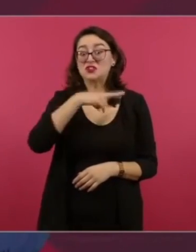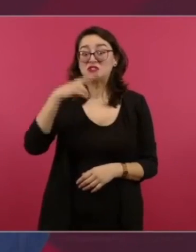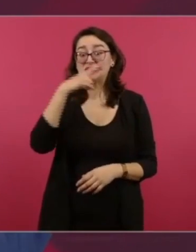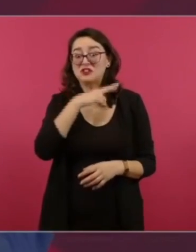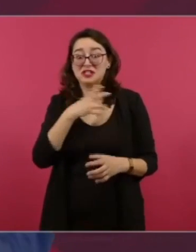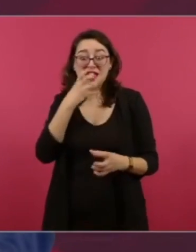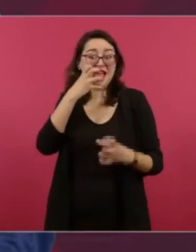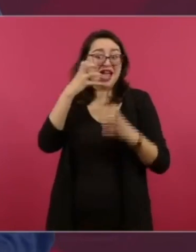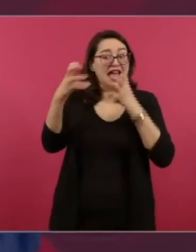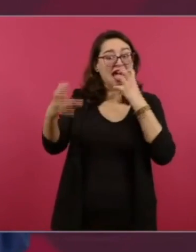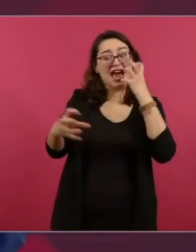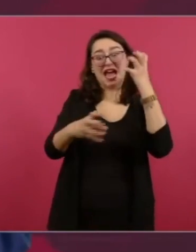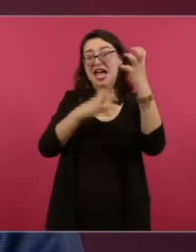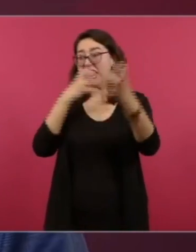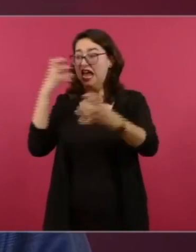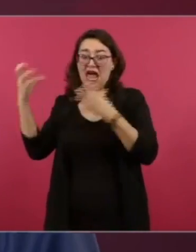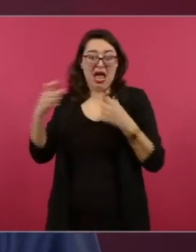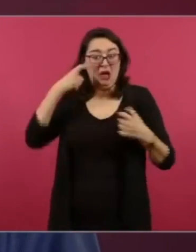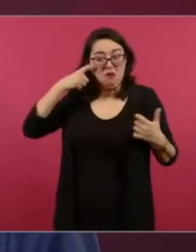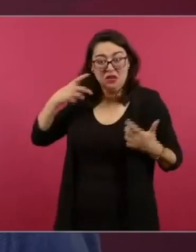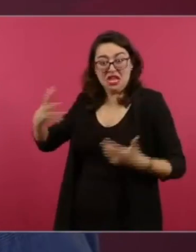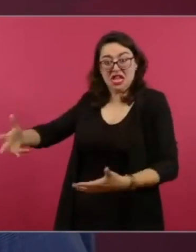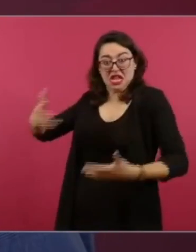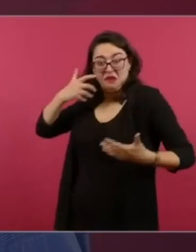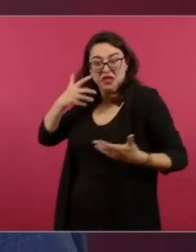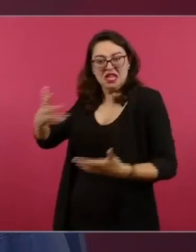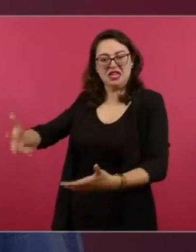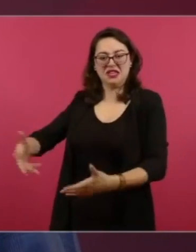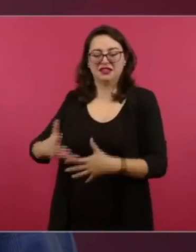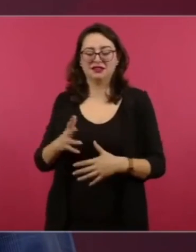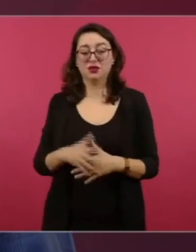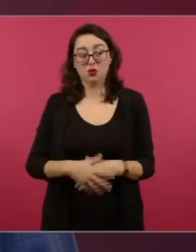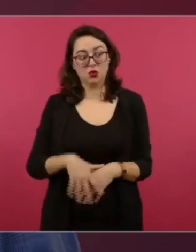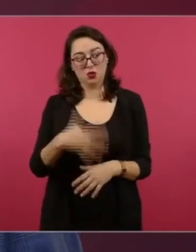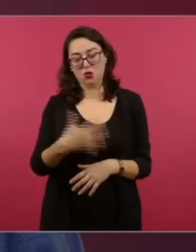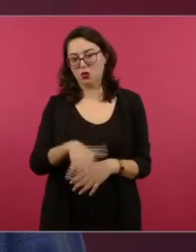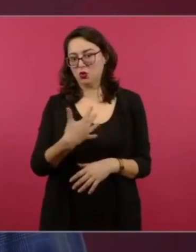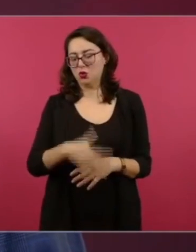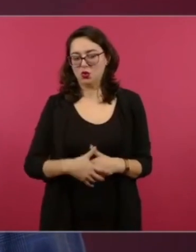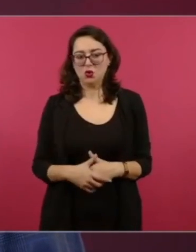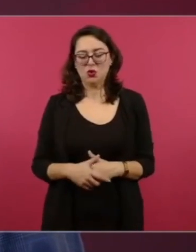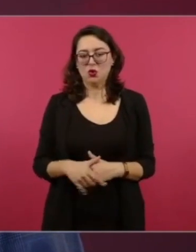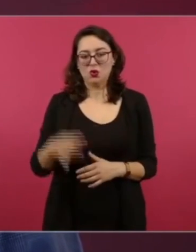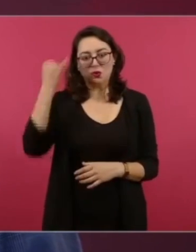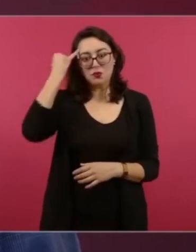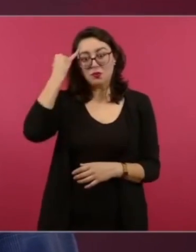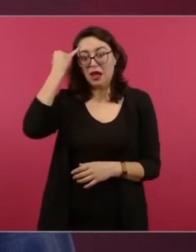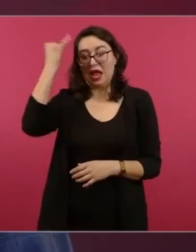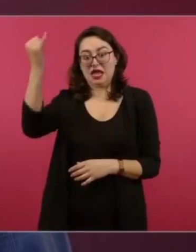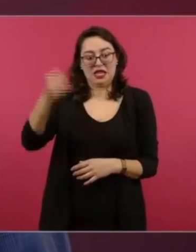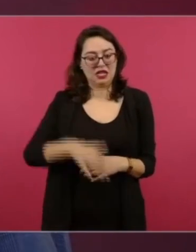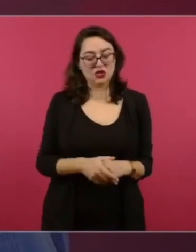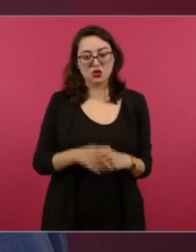gritos, ¿no? De Joaquín y de Ciro y López Dóriga. Digo, ¿cómo se llama?